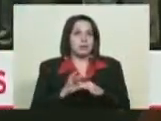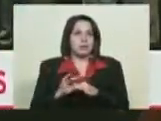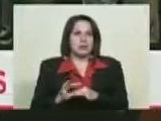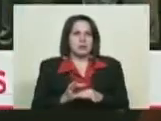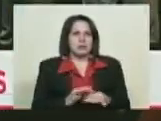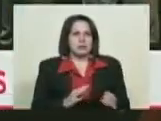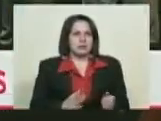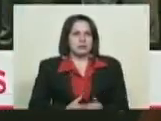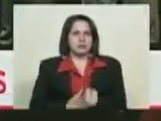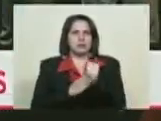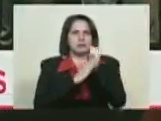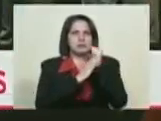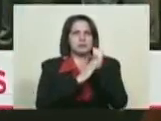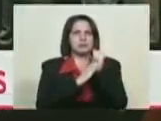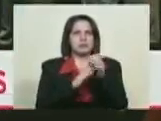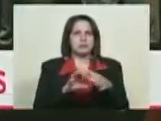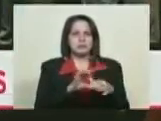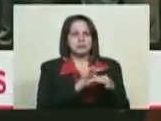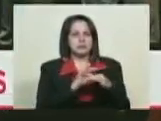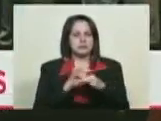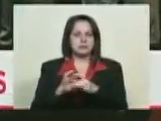Liderazgo unitario, convocante.